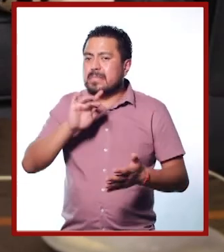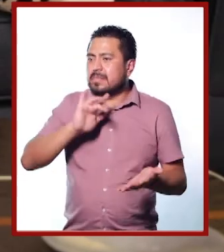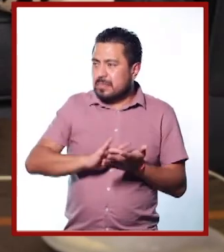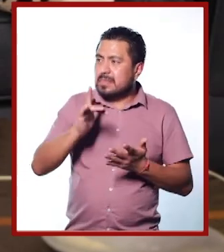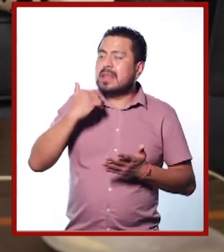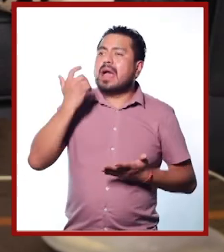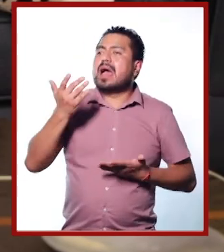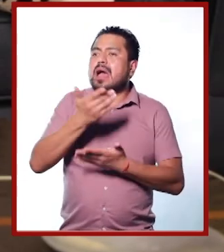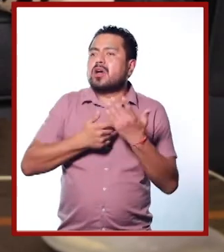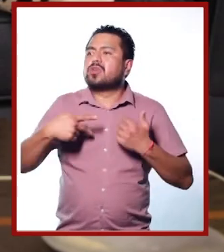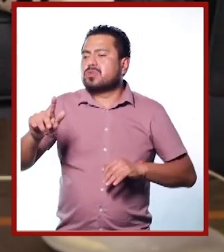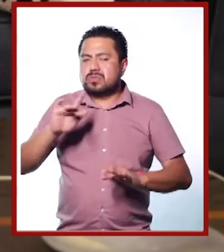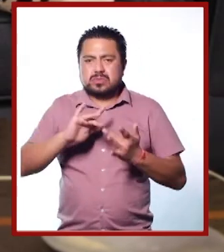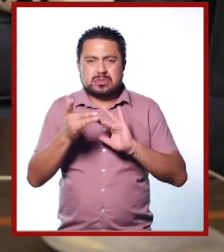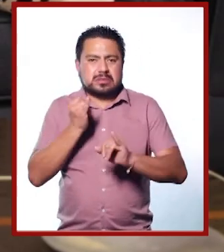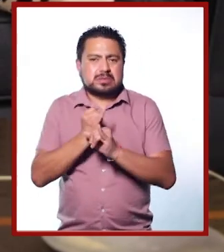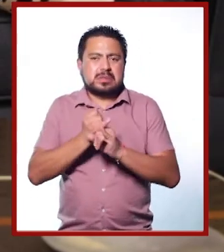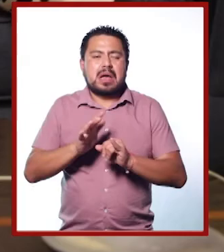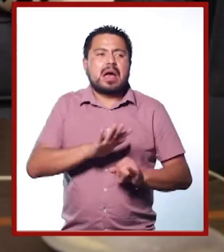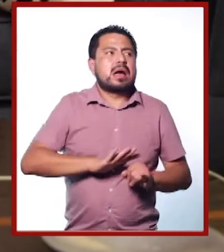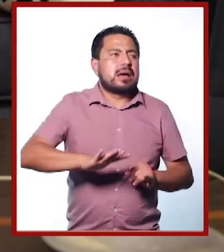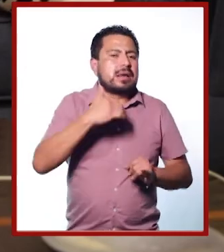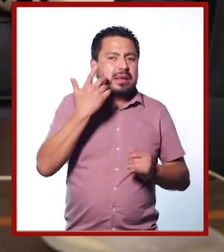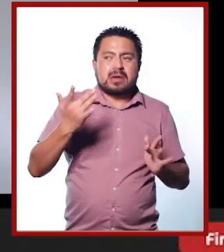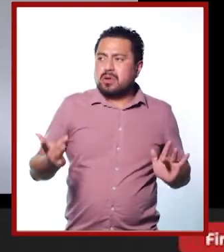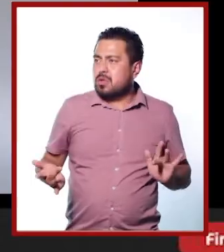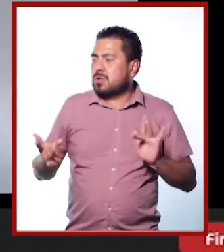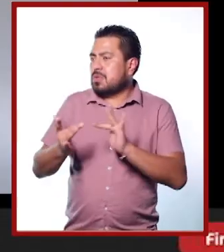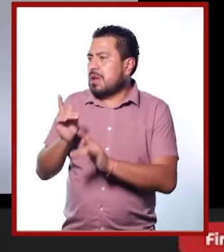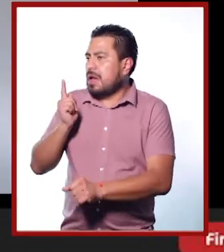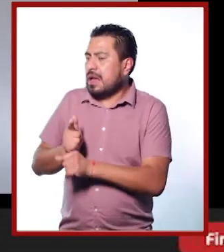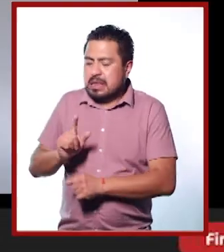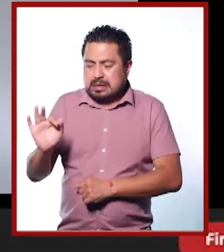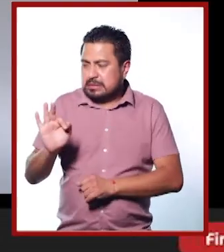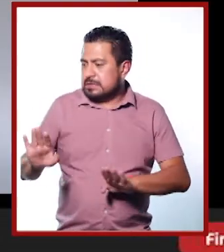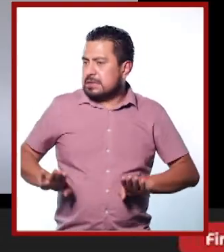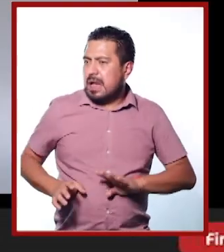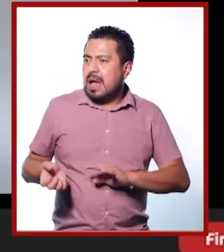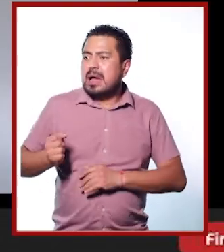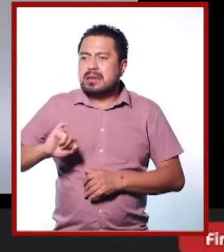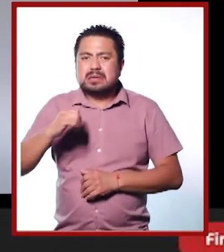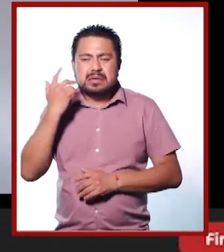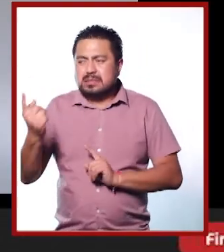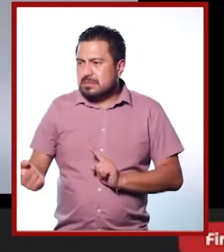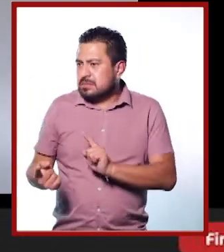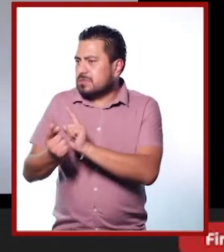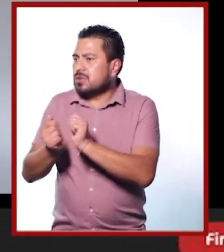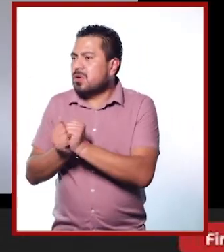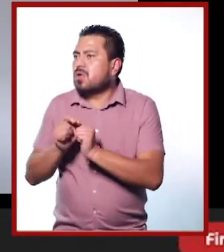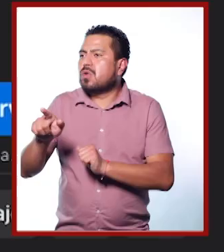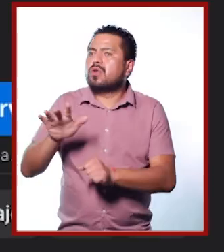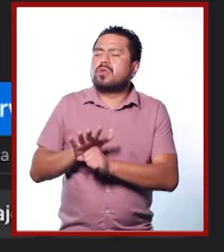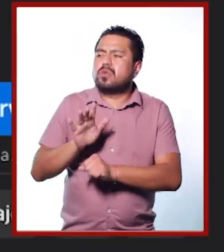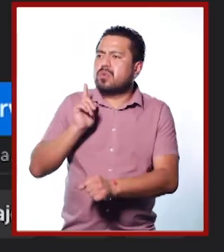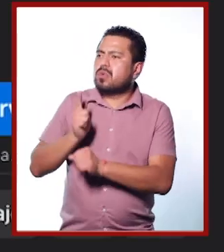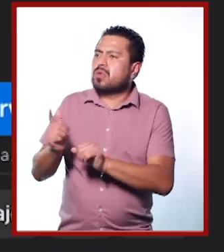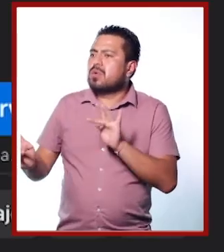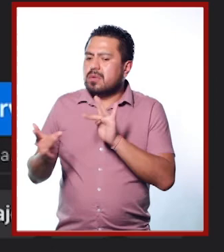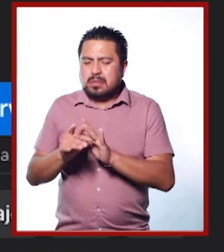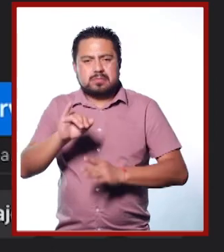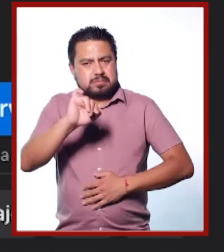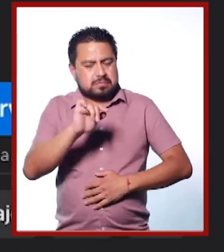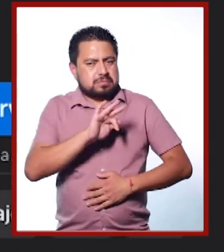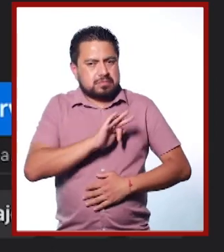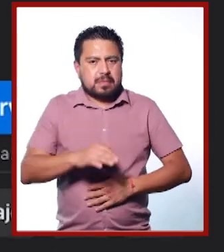extremos. Gracias. ¿Quieres compartirnos tus redes sociales por aquellos que se puedan encontrar en una situación similar y se quieran acercar contigo? ¿Dónde te podemos